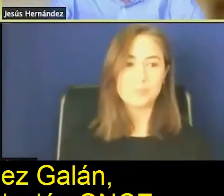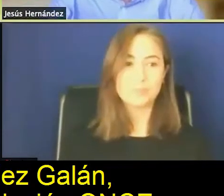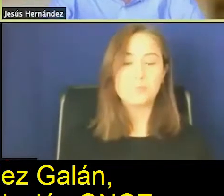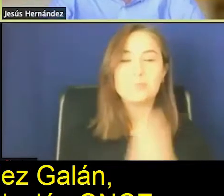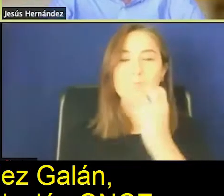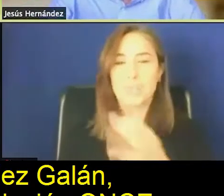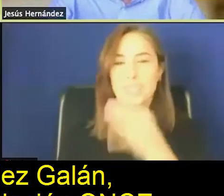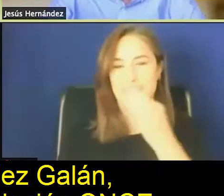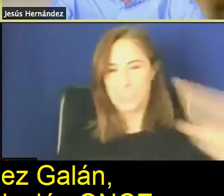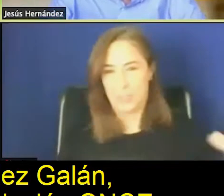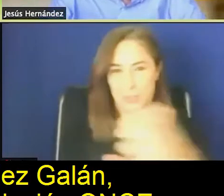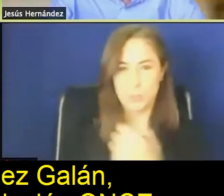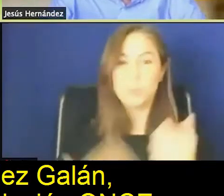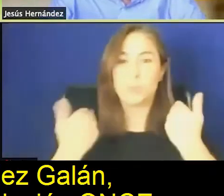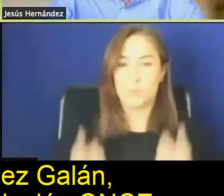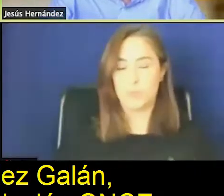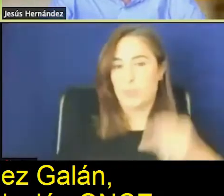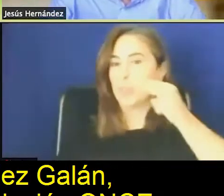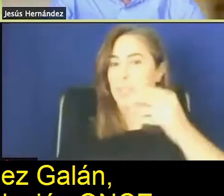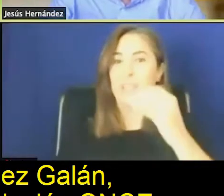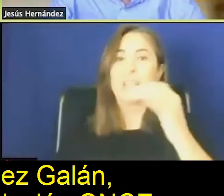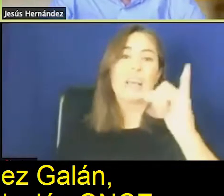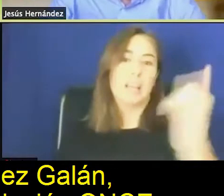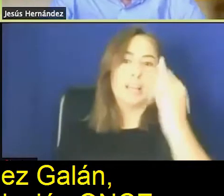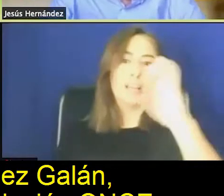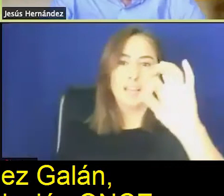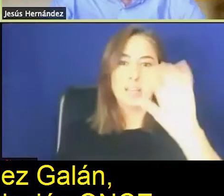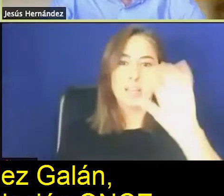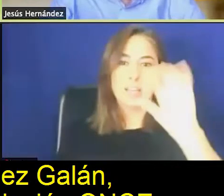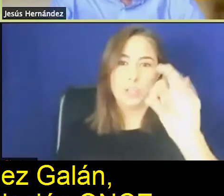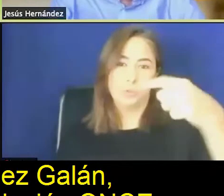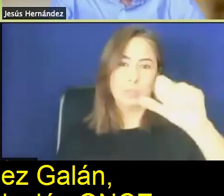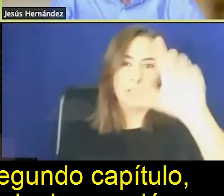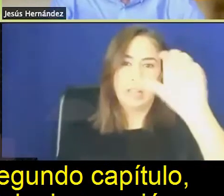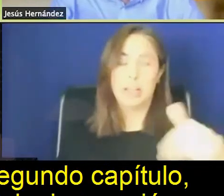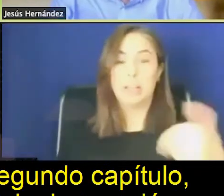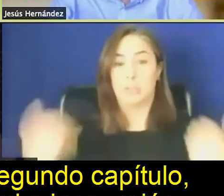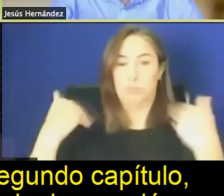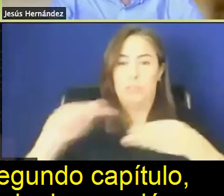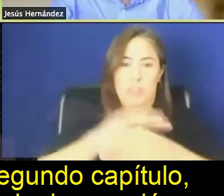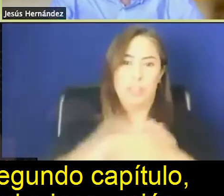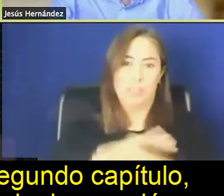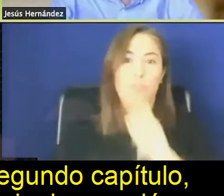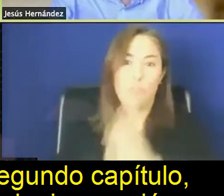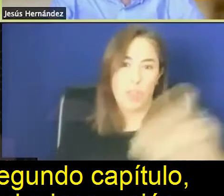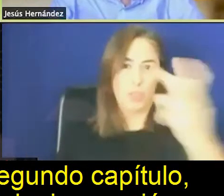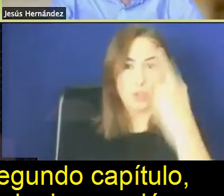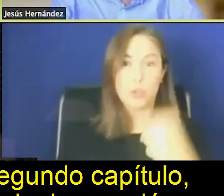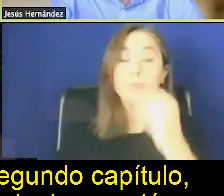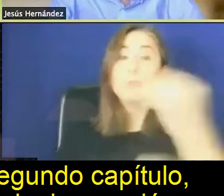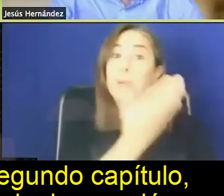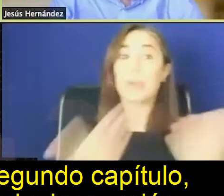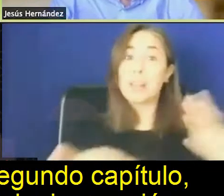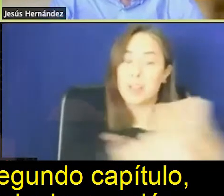Buenas tardes a todos, soy Jesús Hernández Galán, soy el responsable de Accesibilidad e Innovación de la Fundación ONCE y os quiero dar la bienvenida a todos a esta